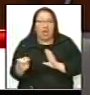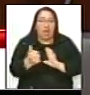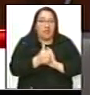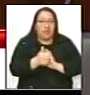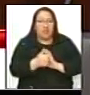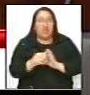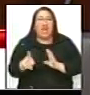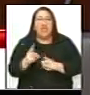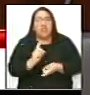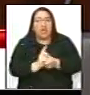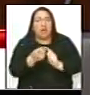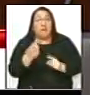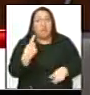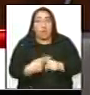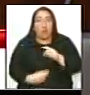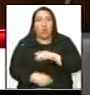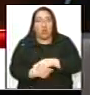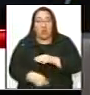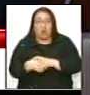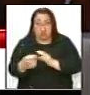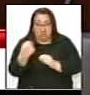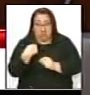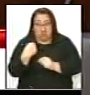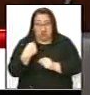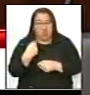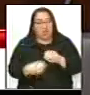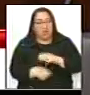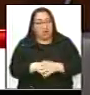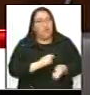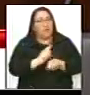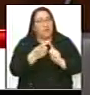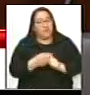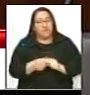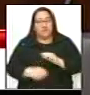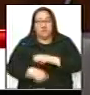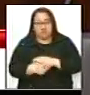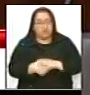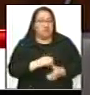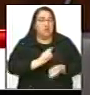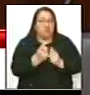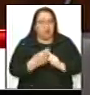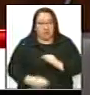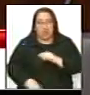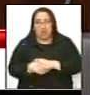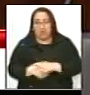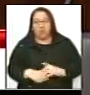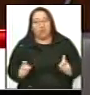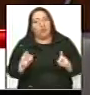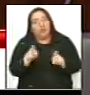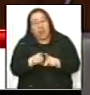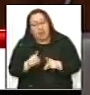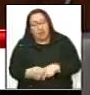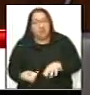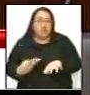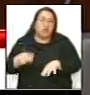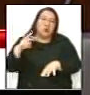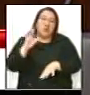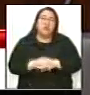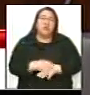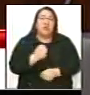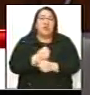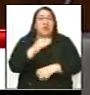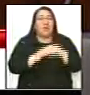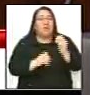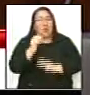coima. No solamente pagaba la coima, no solamente el Perú ha asumido el costo de la coima, sino que ha asumido el sobrecosto de la obra